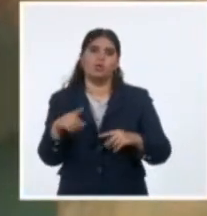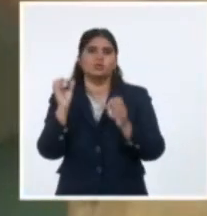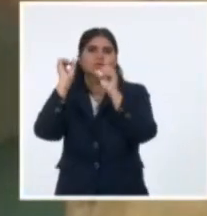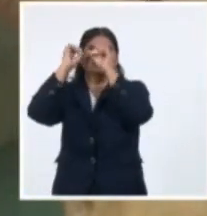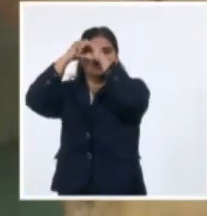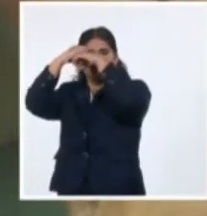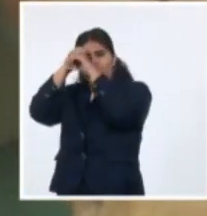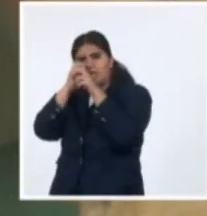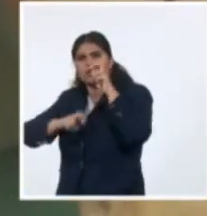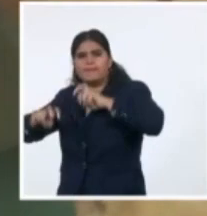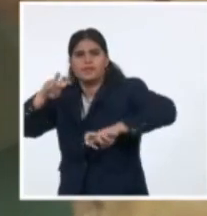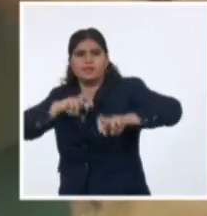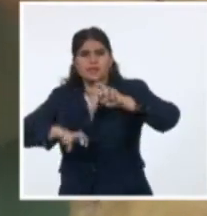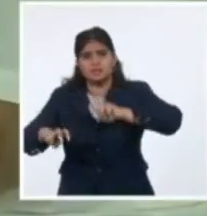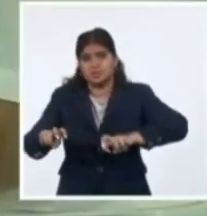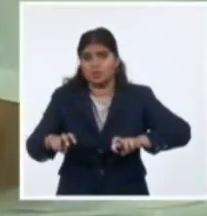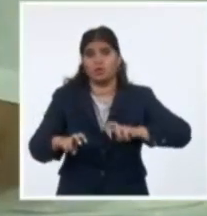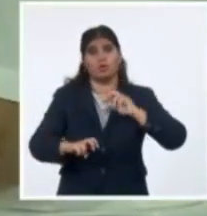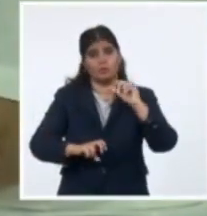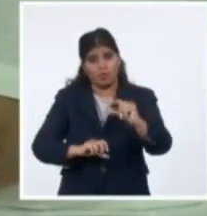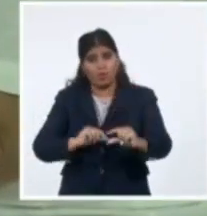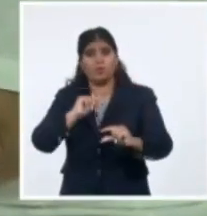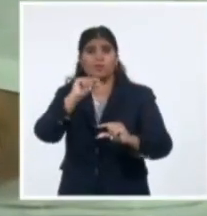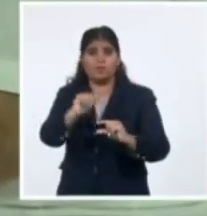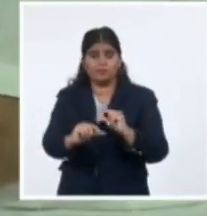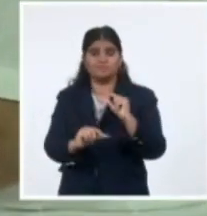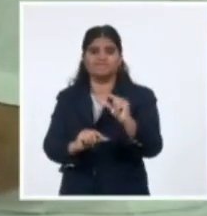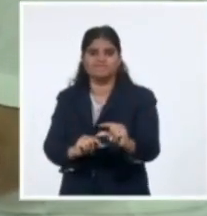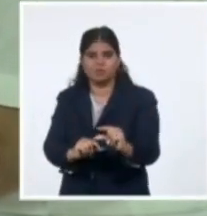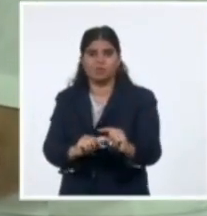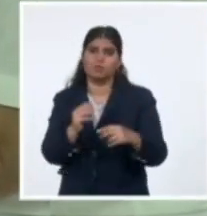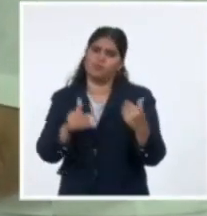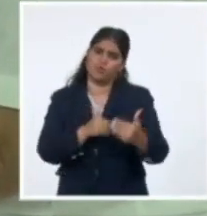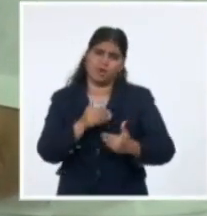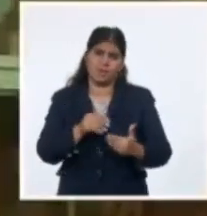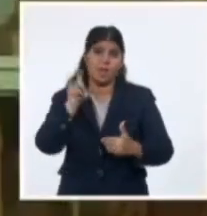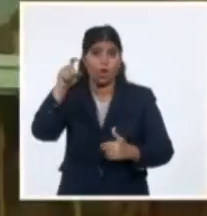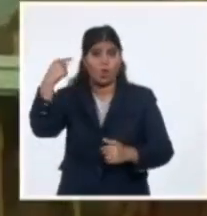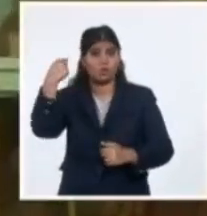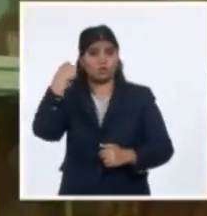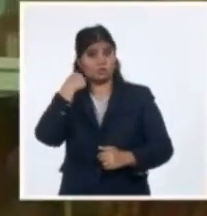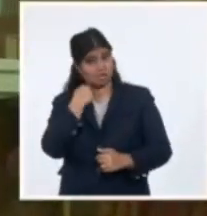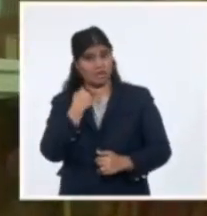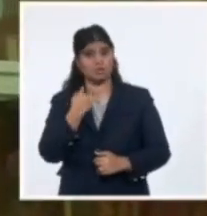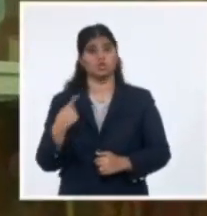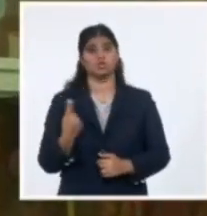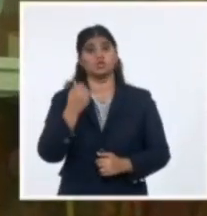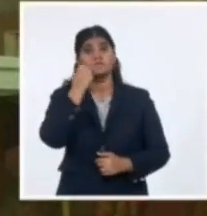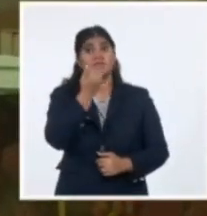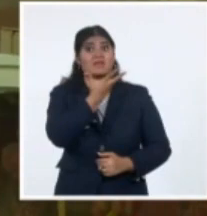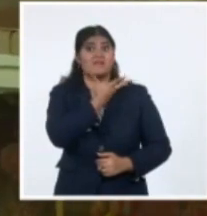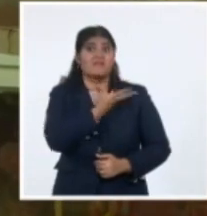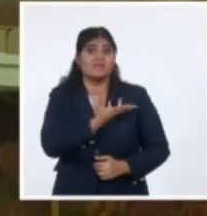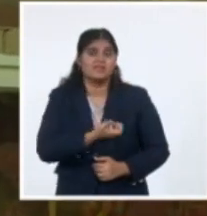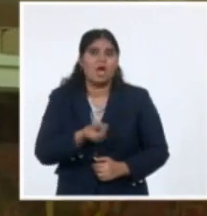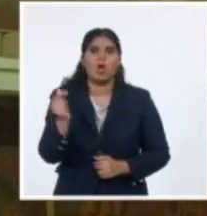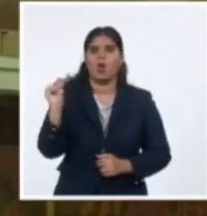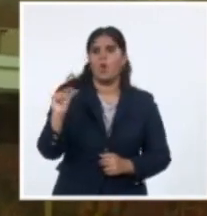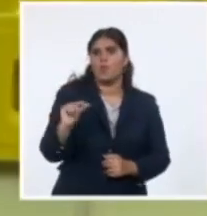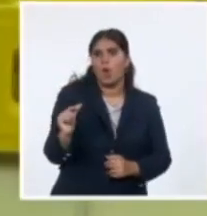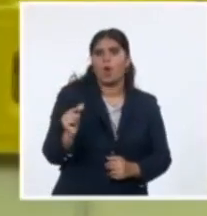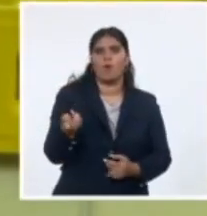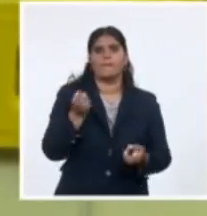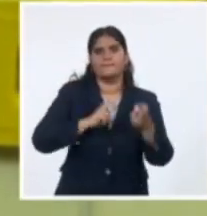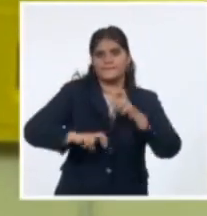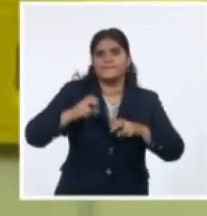ejemplo, figuran entre las ausencias más sensibles durante los últimos tiempos. Poca disponibilidad de material